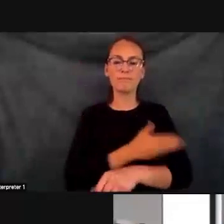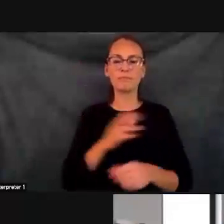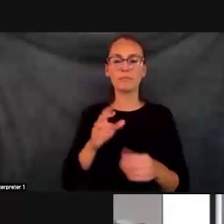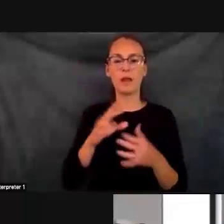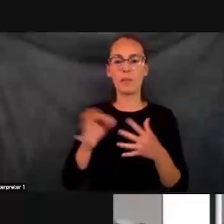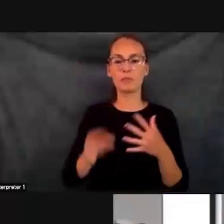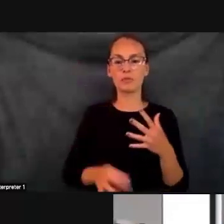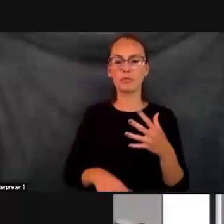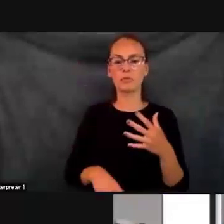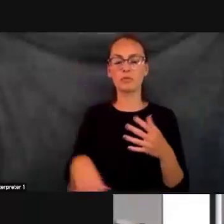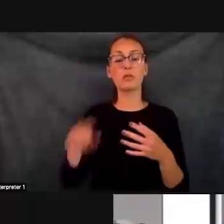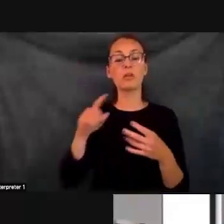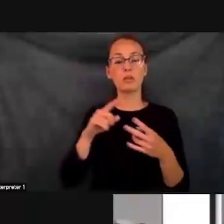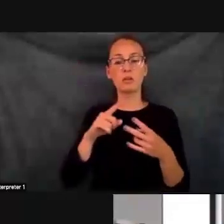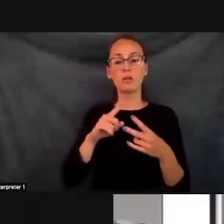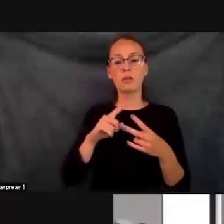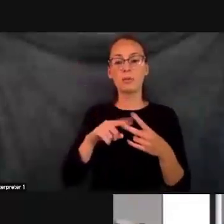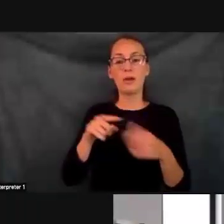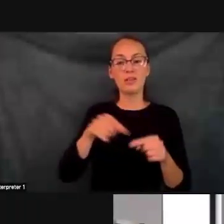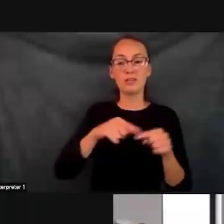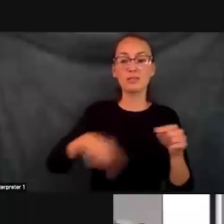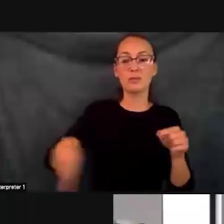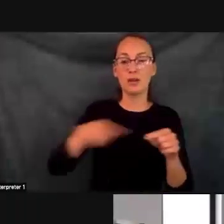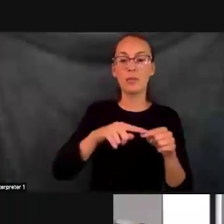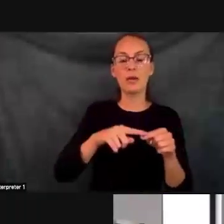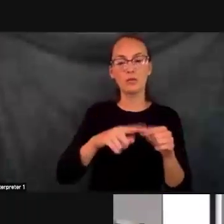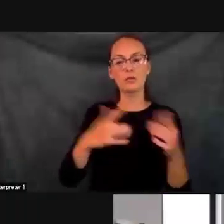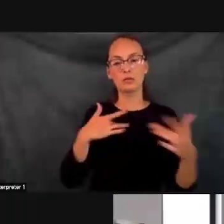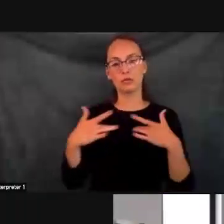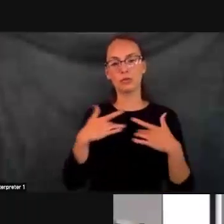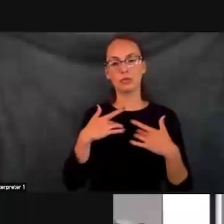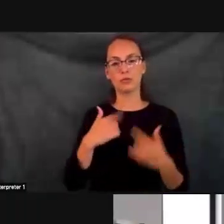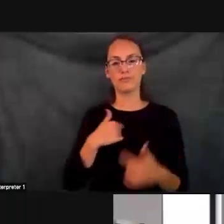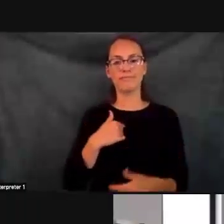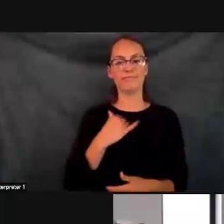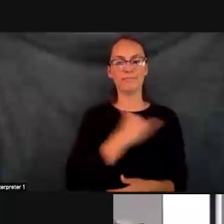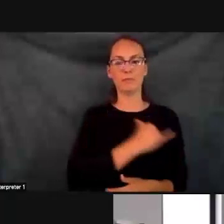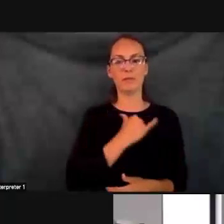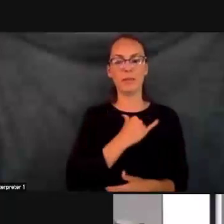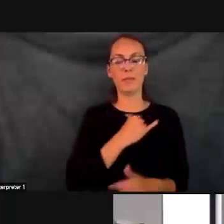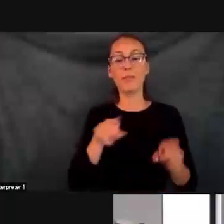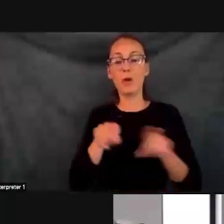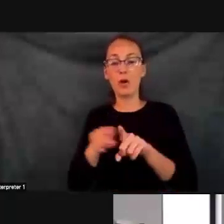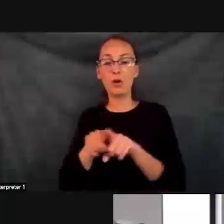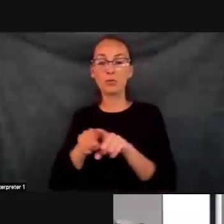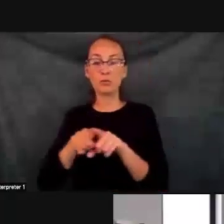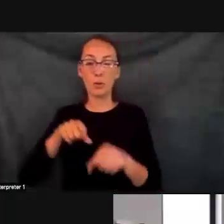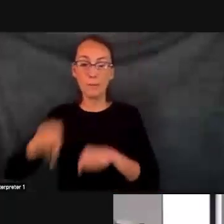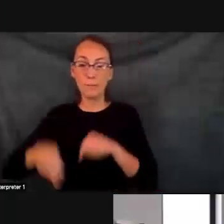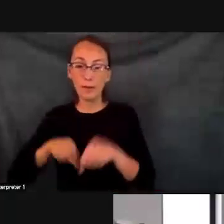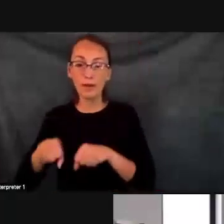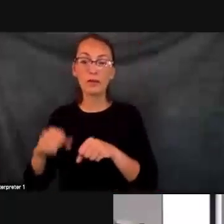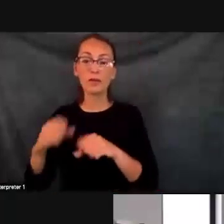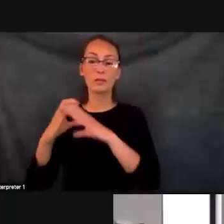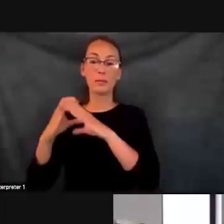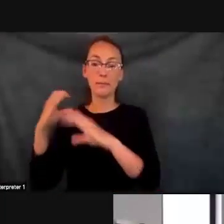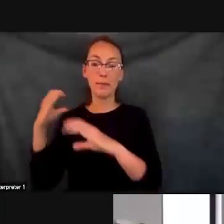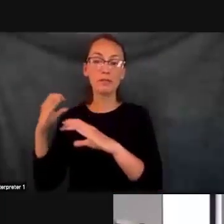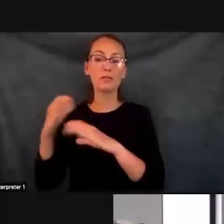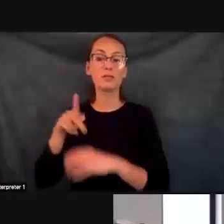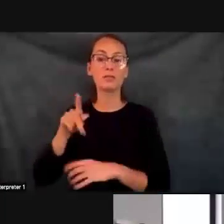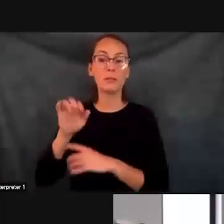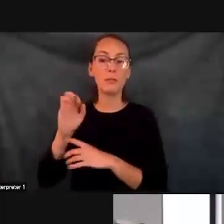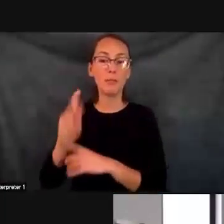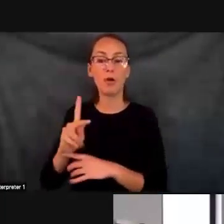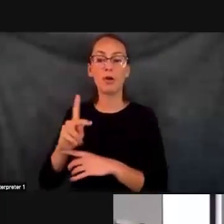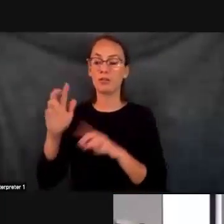declaración final. La rotonda no es la única preocupación. El Departamento de Transporte tiene que responder a necesidades